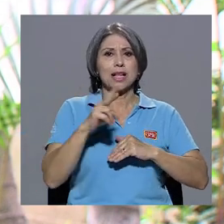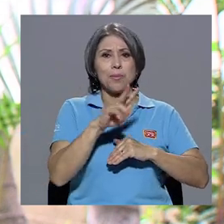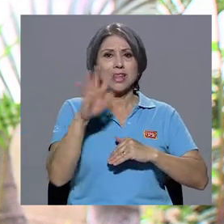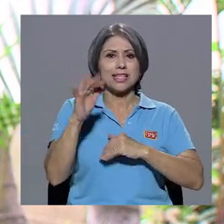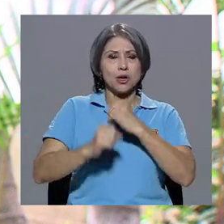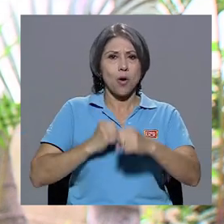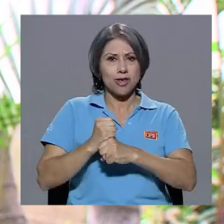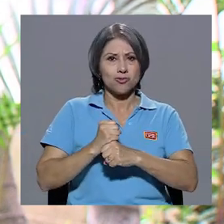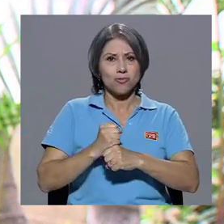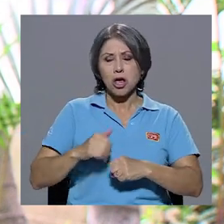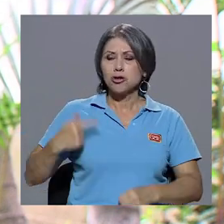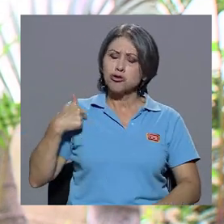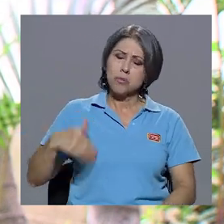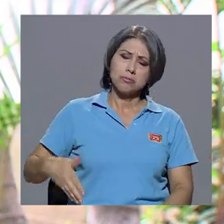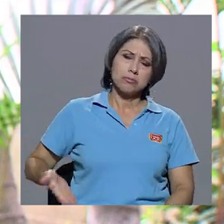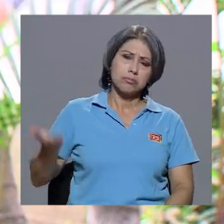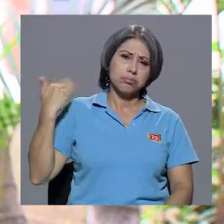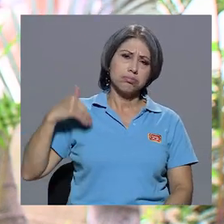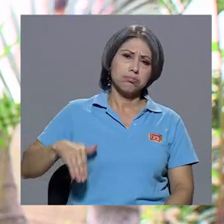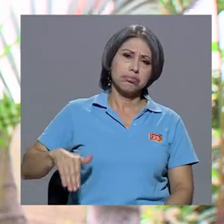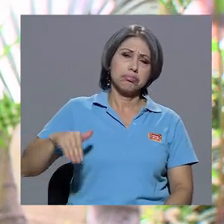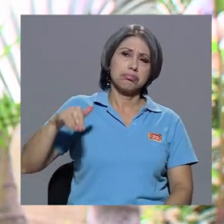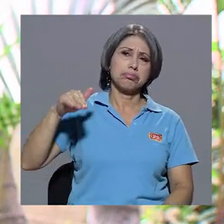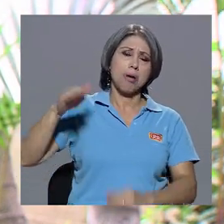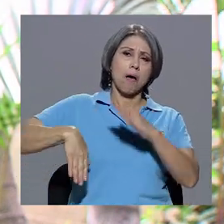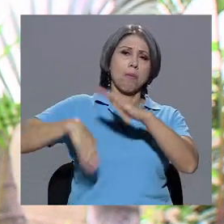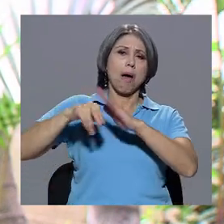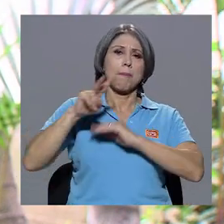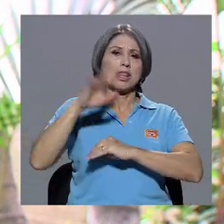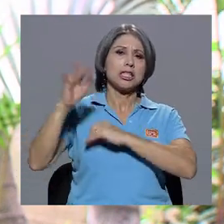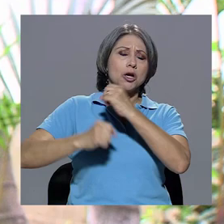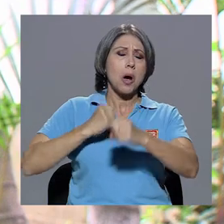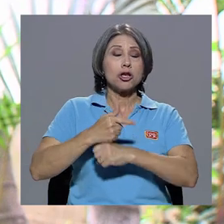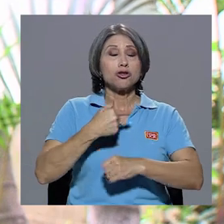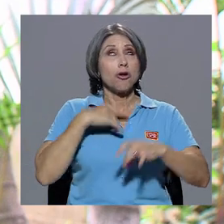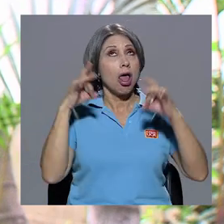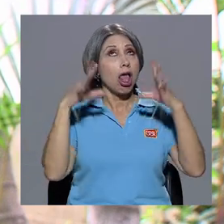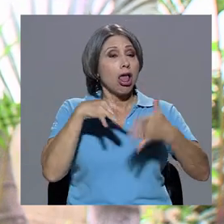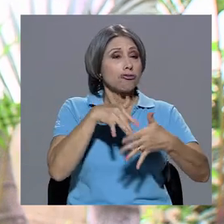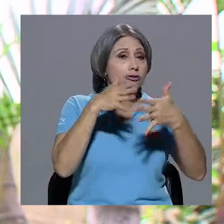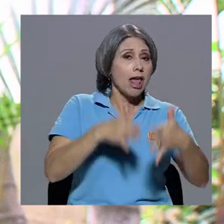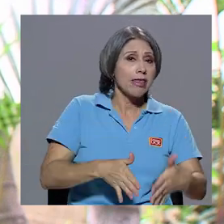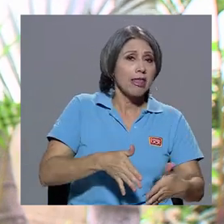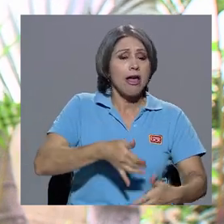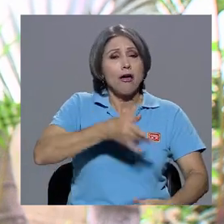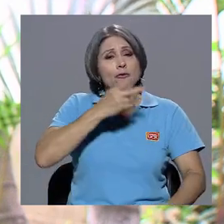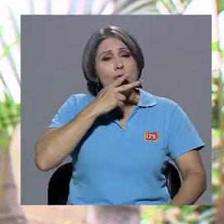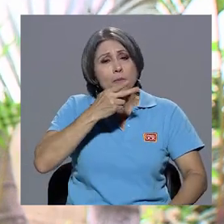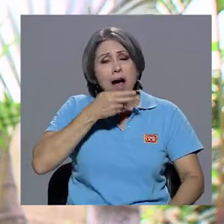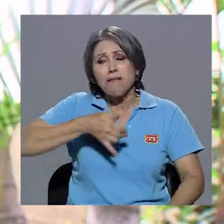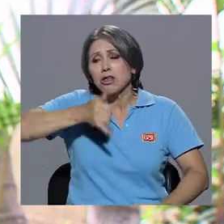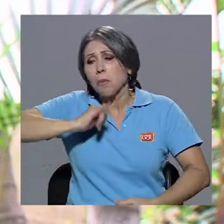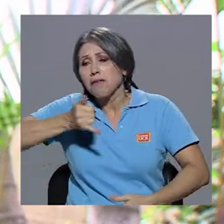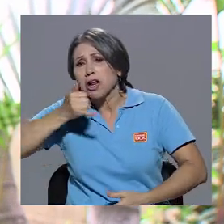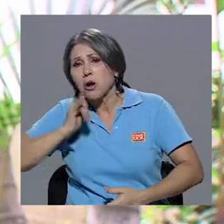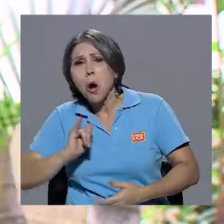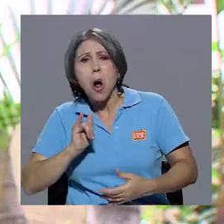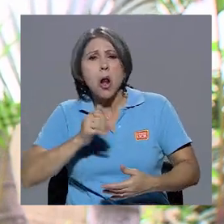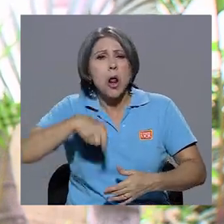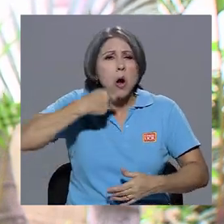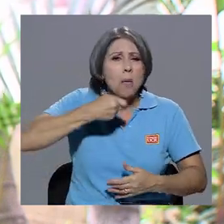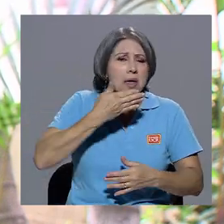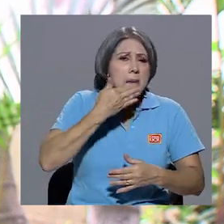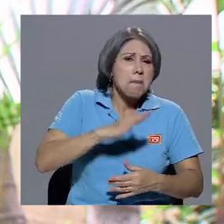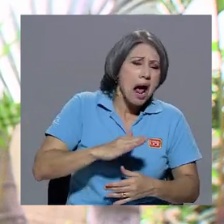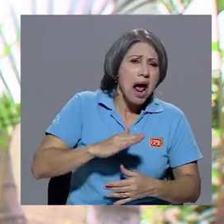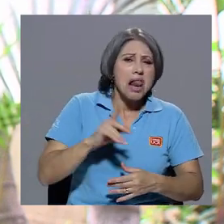años. Hasta los 25 años tenía una vida de estudiante terrible, o sea, fumaba, tomaba alcohol, o sea, hacía todo mal, comía muy mal, no hacía ejercicio, ya